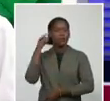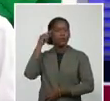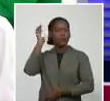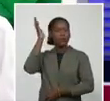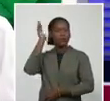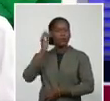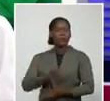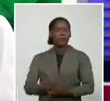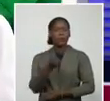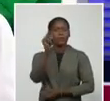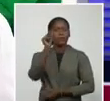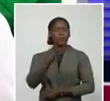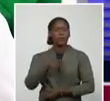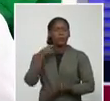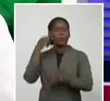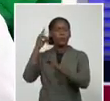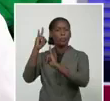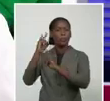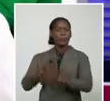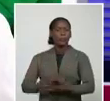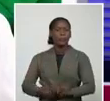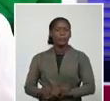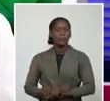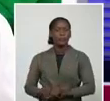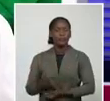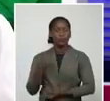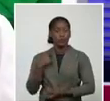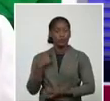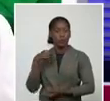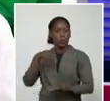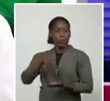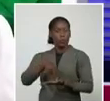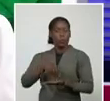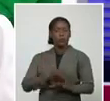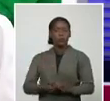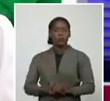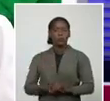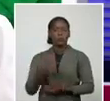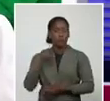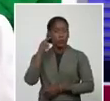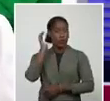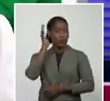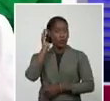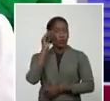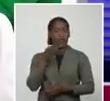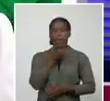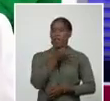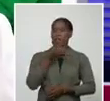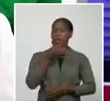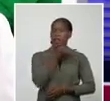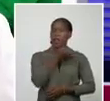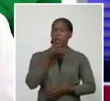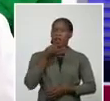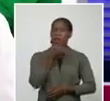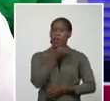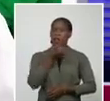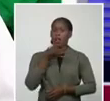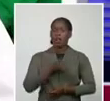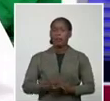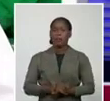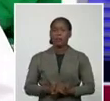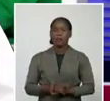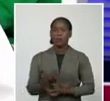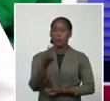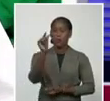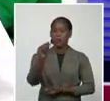esa mañana una persona, y estando allí me reclamaron en un mensaje que no había dicho el fallecido. Eso